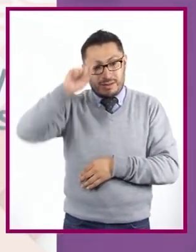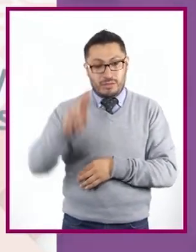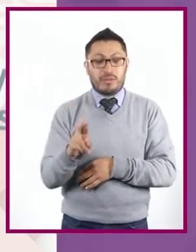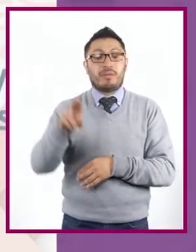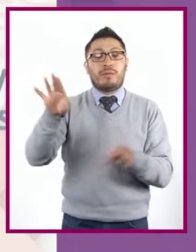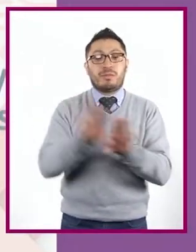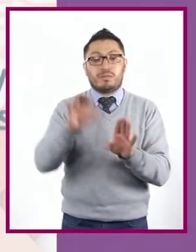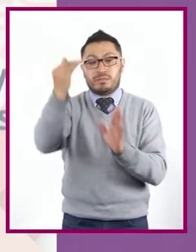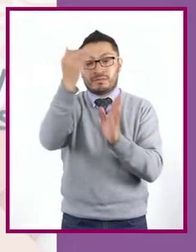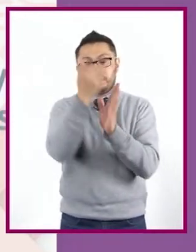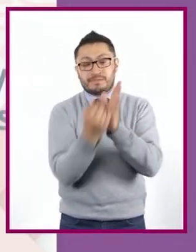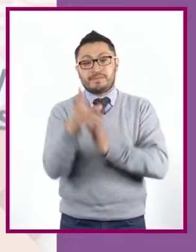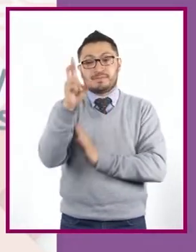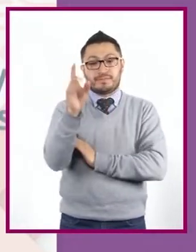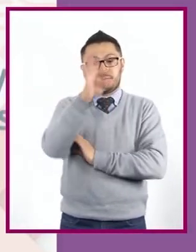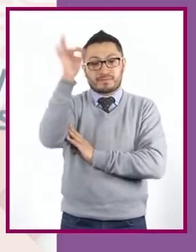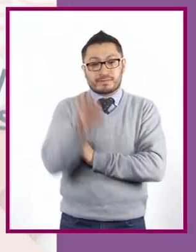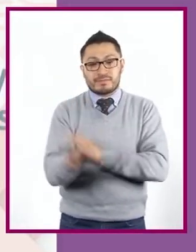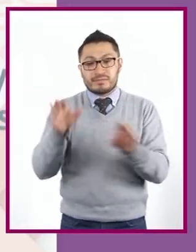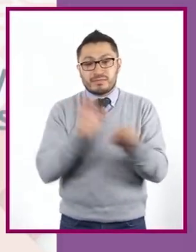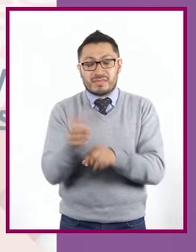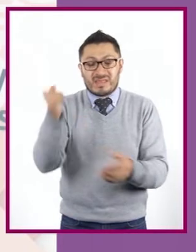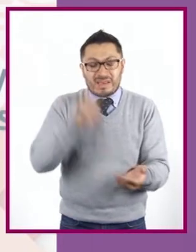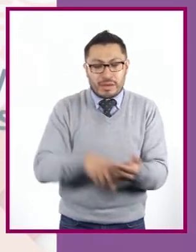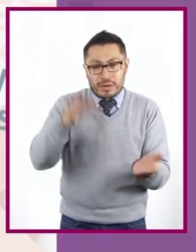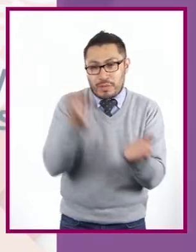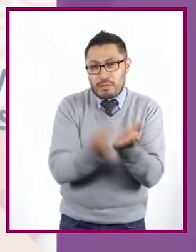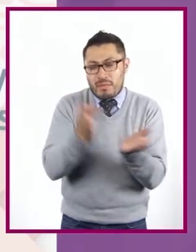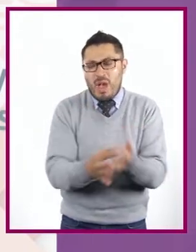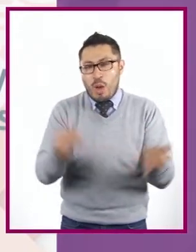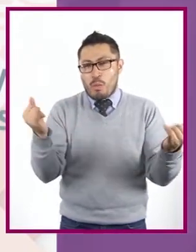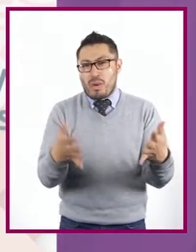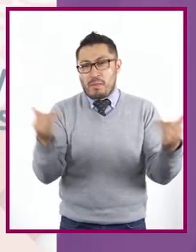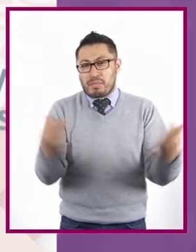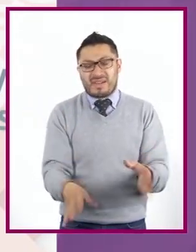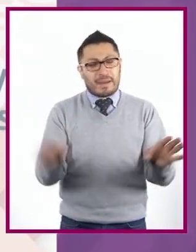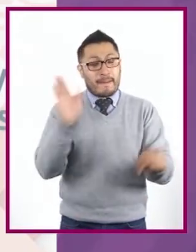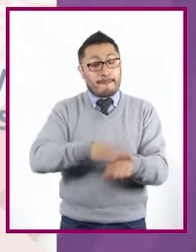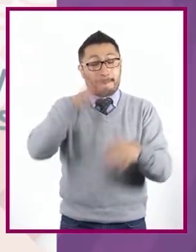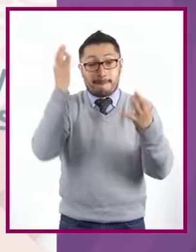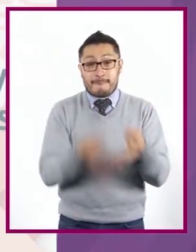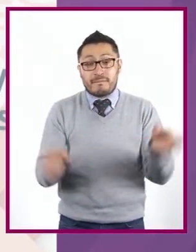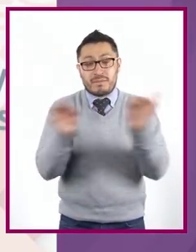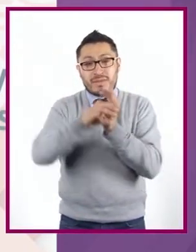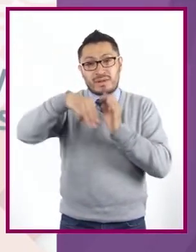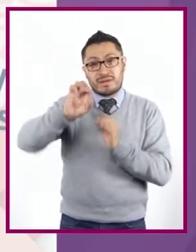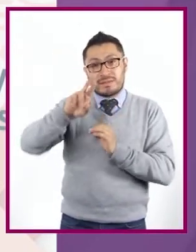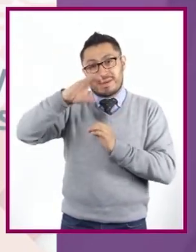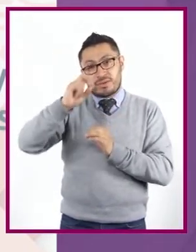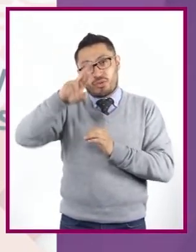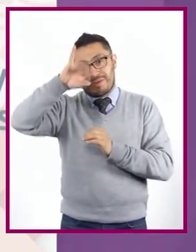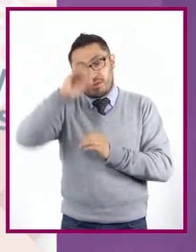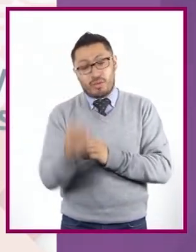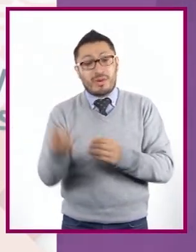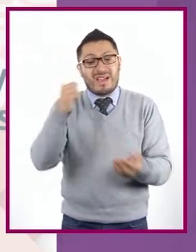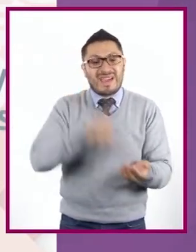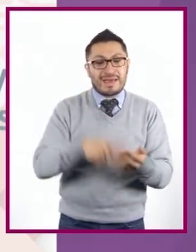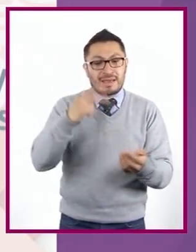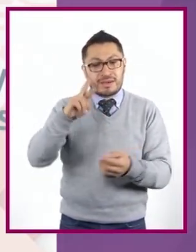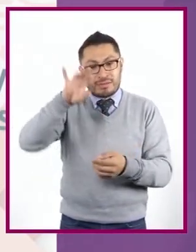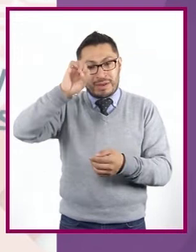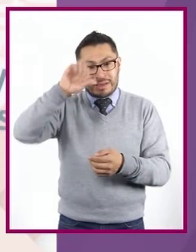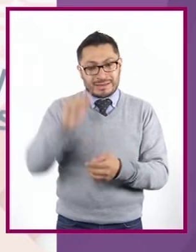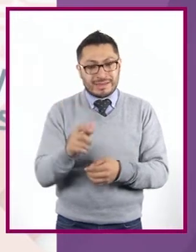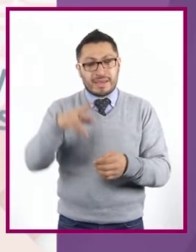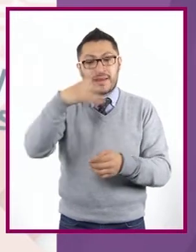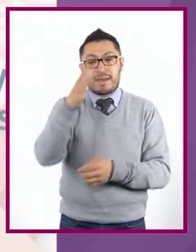disminuyen en 30% la presencia de metales pesados, principalmente mercurio, en la presa del